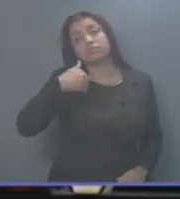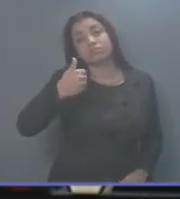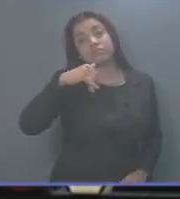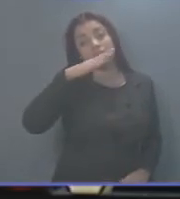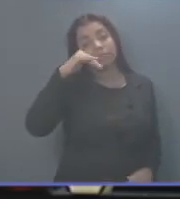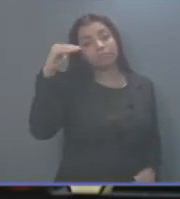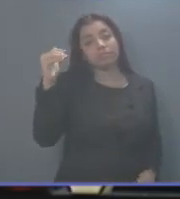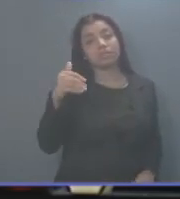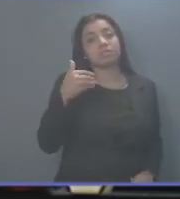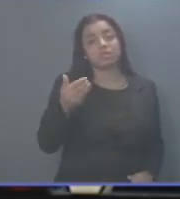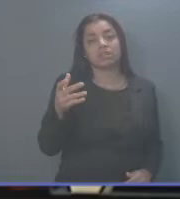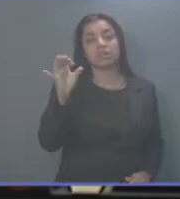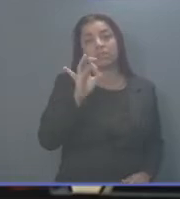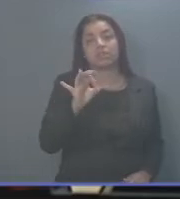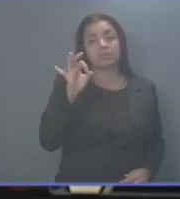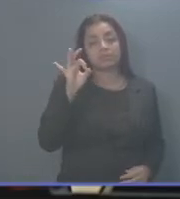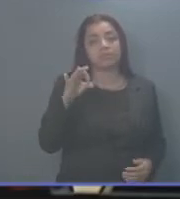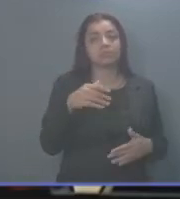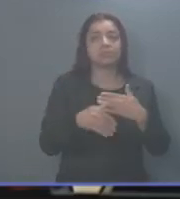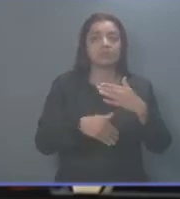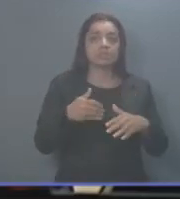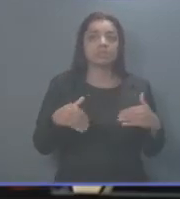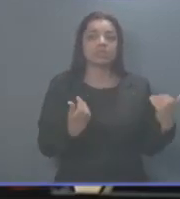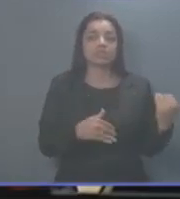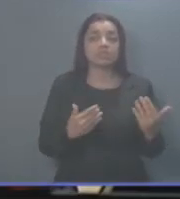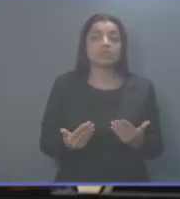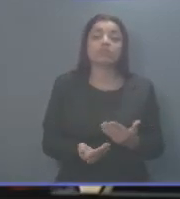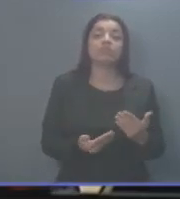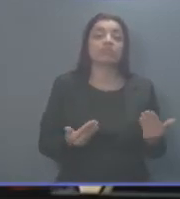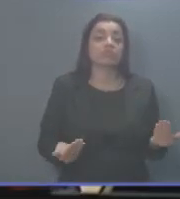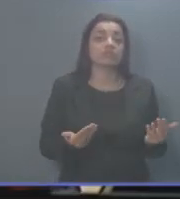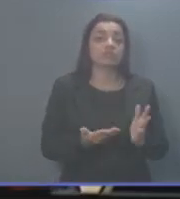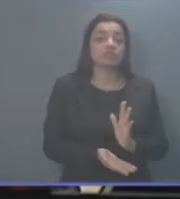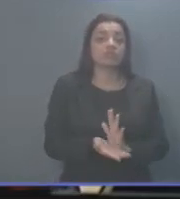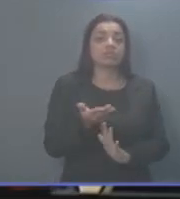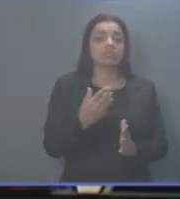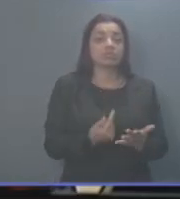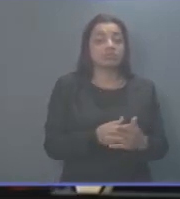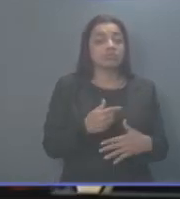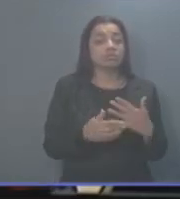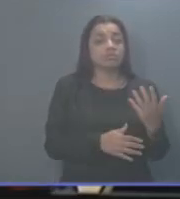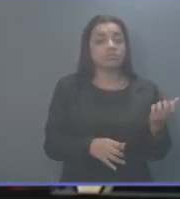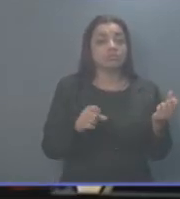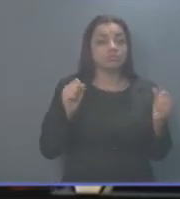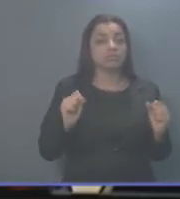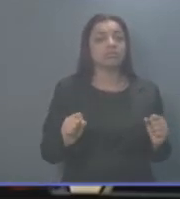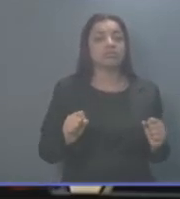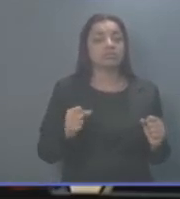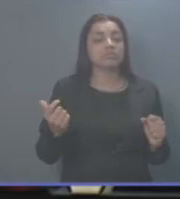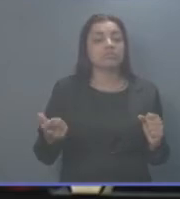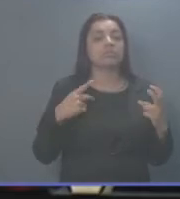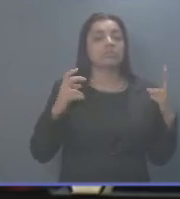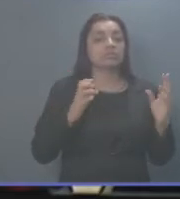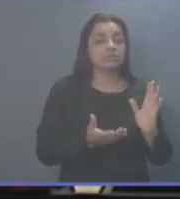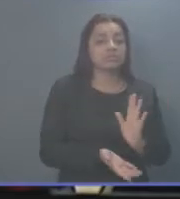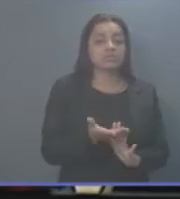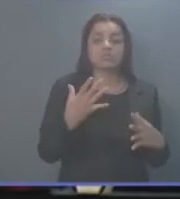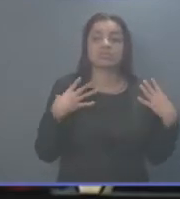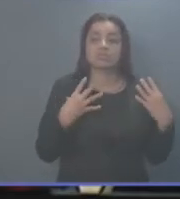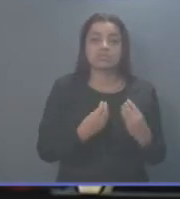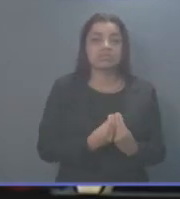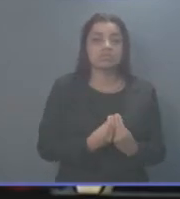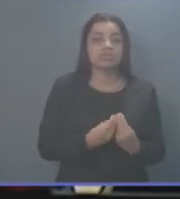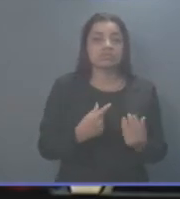con mejores indicadores de desarrollo económico, social y en